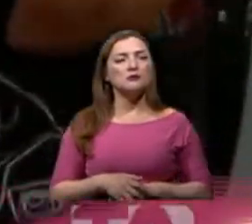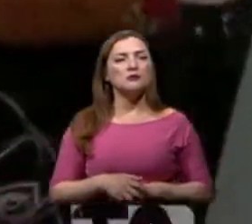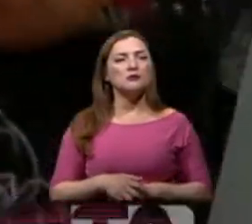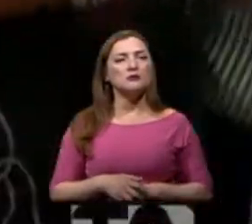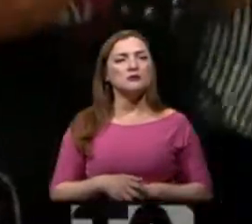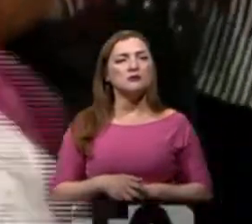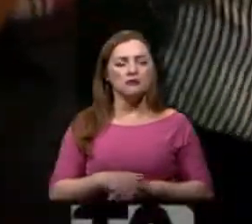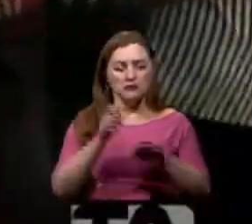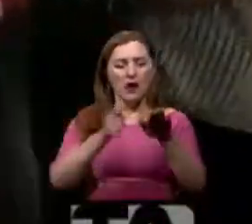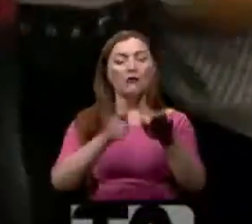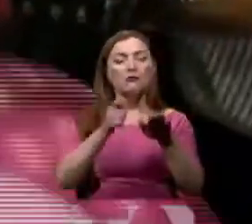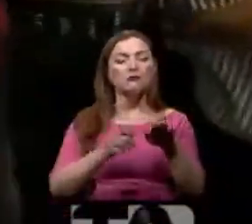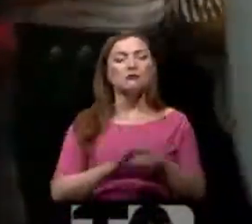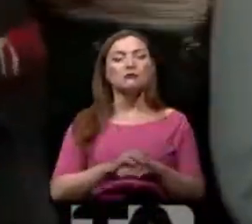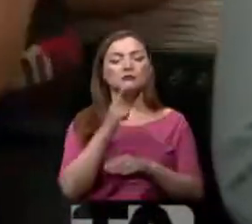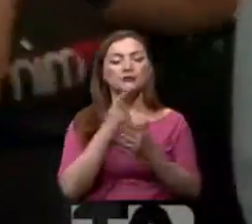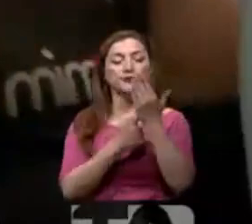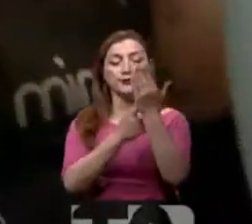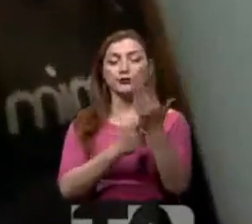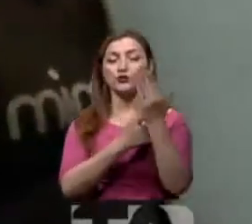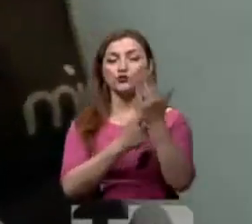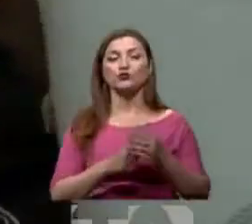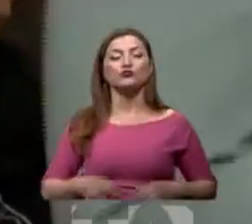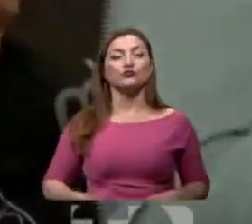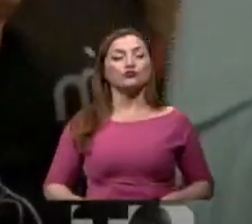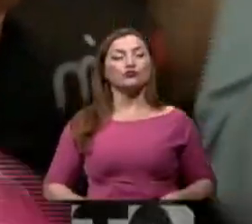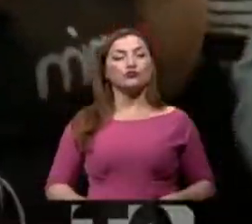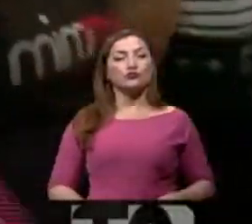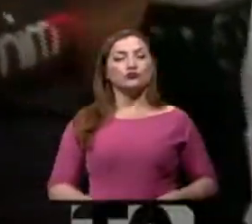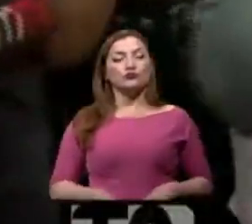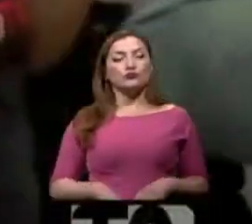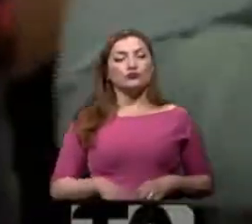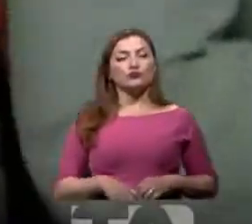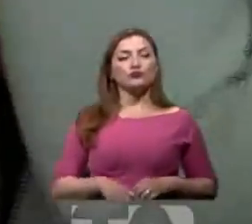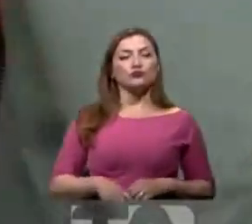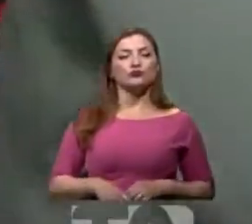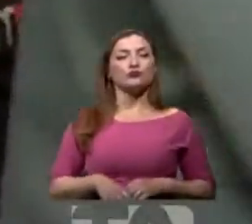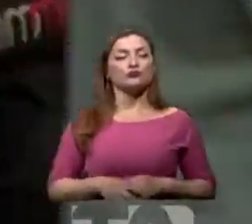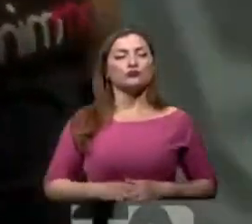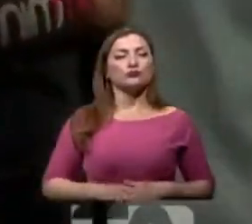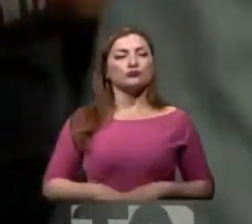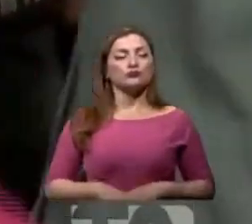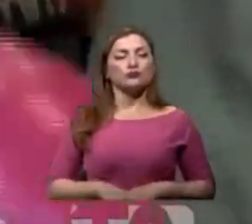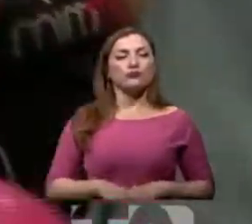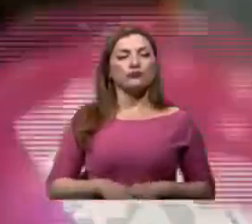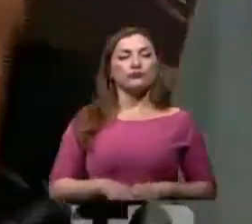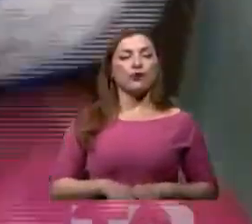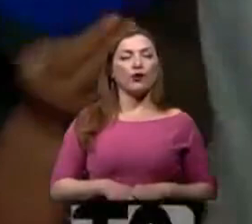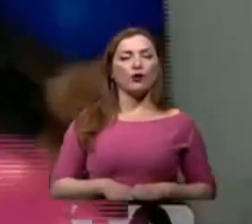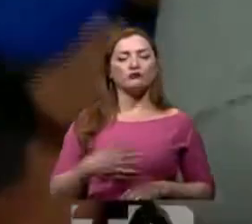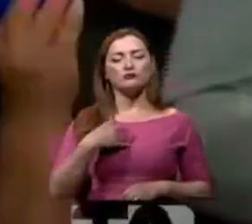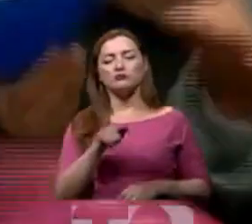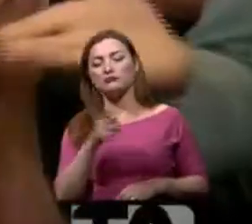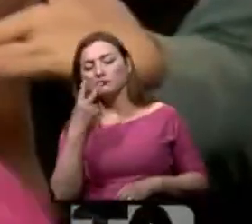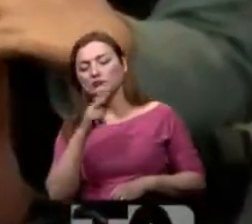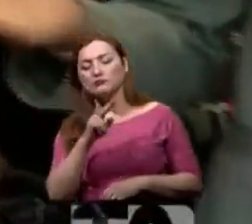Jurado que ya le va a tocar deliberar en pocos minutos más. Yo también quiero que observe bien su guagua. A mí me llama muchísimo la atención por